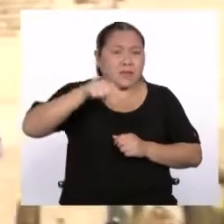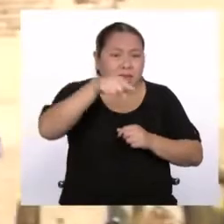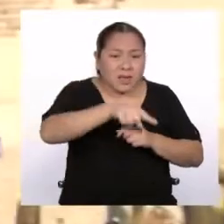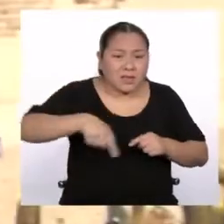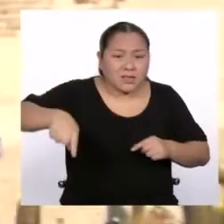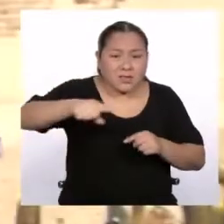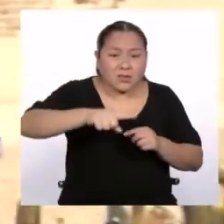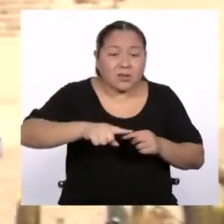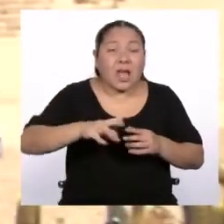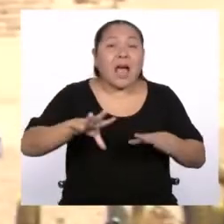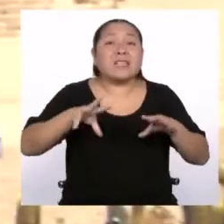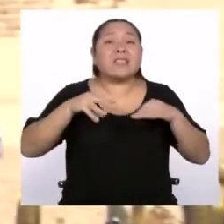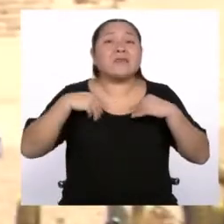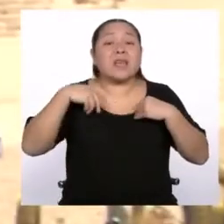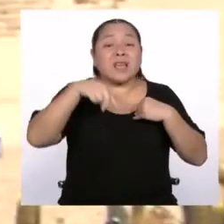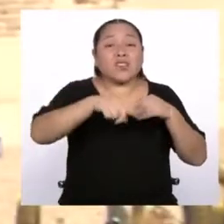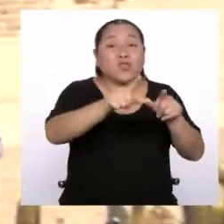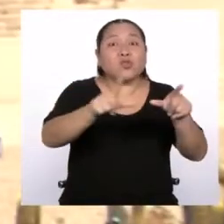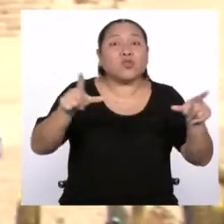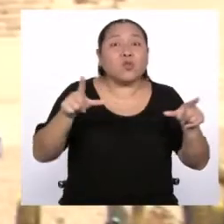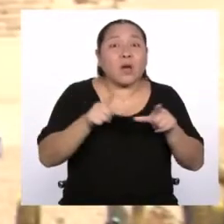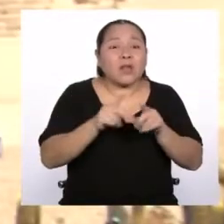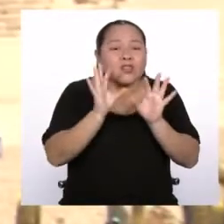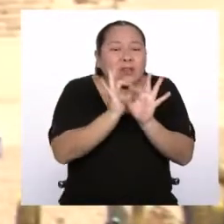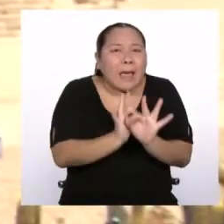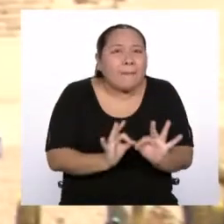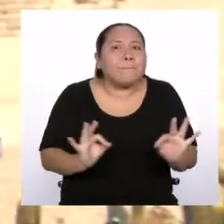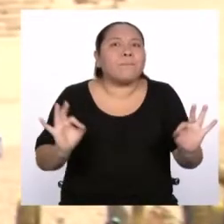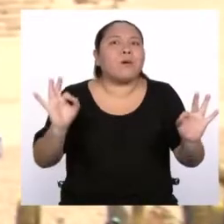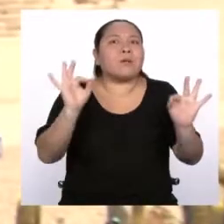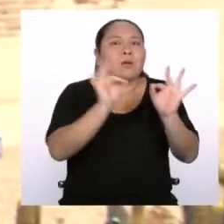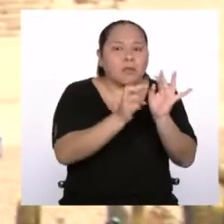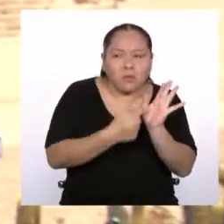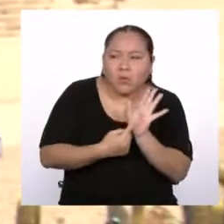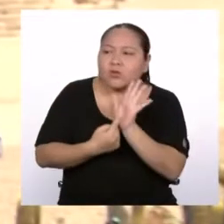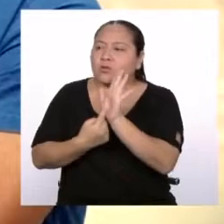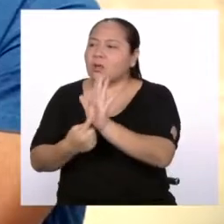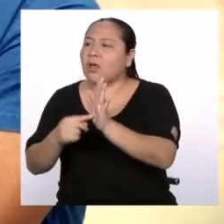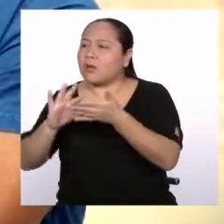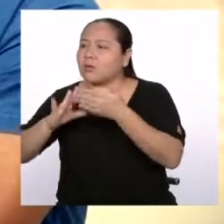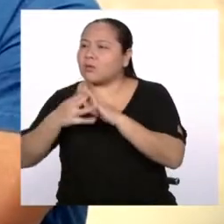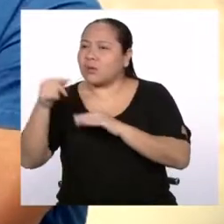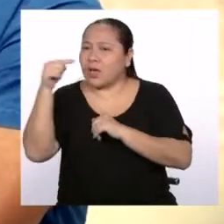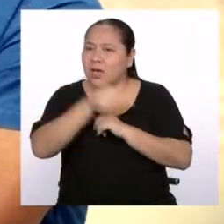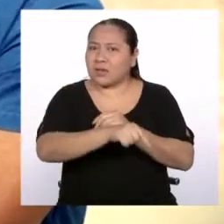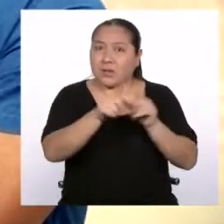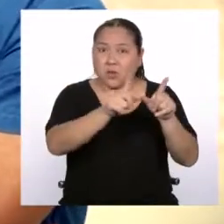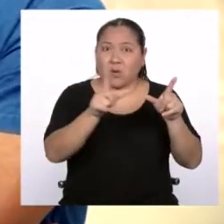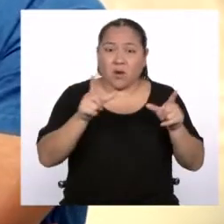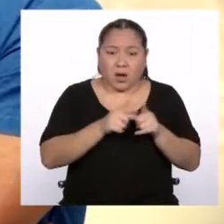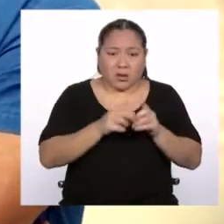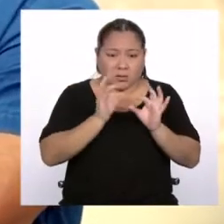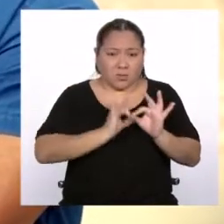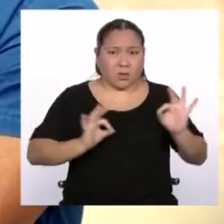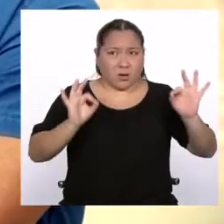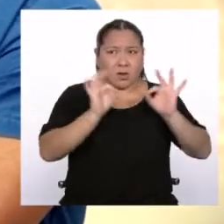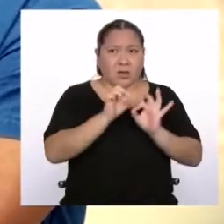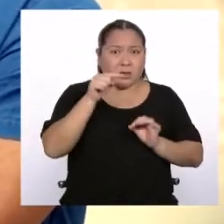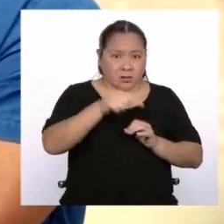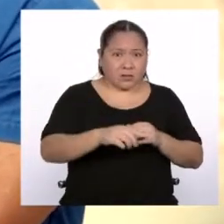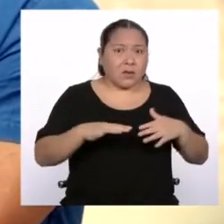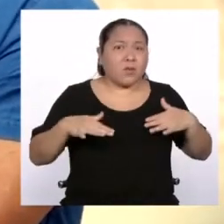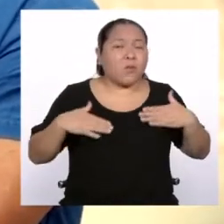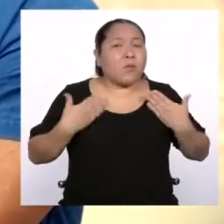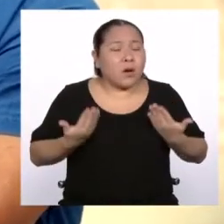patrimonio e integrarlo a la ciudad. Lo que queda de él tiene que tener una condición digna, tiene todas las condiciones para ser